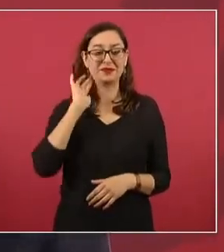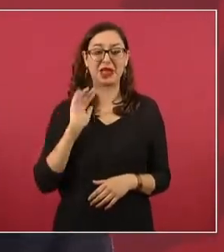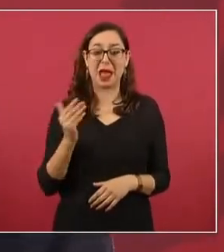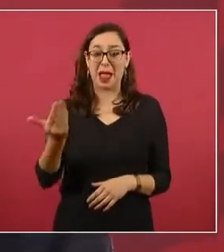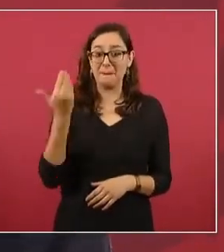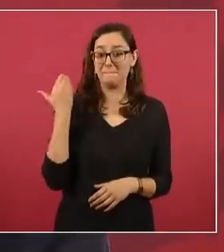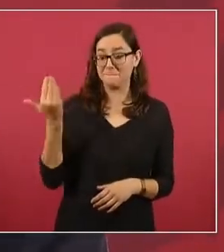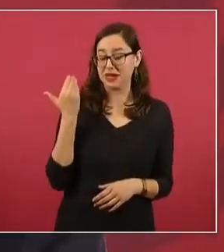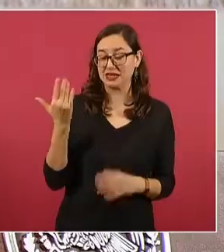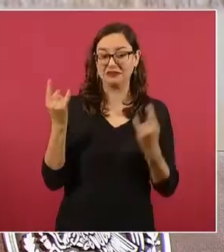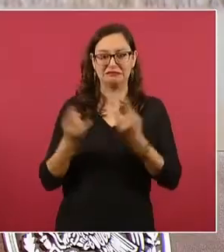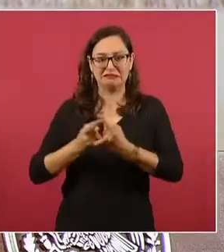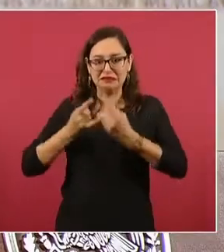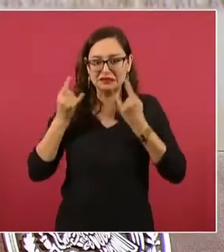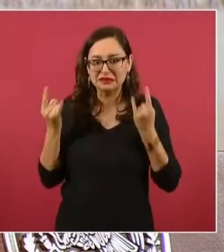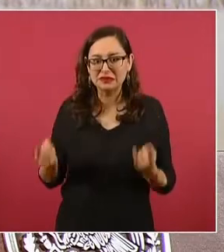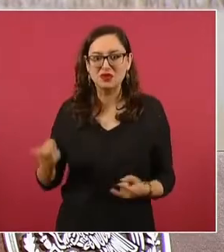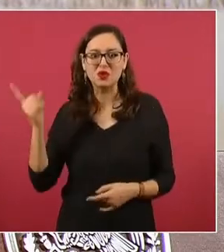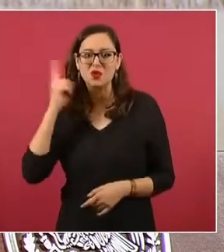tremendo,